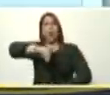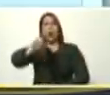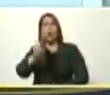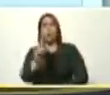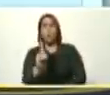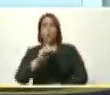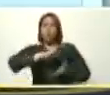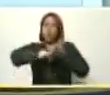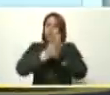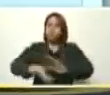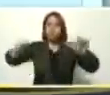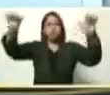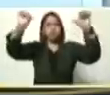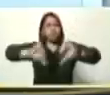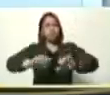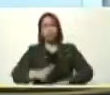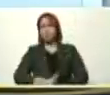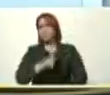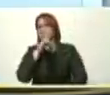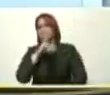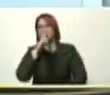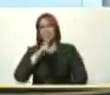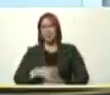¡desastre! ¡Desastre, desastre!